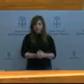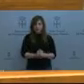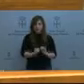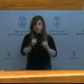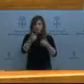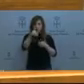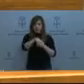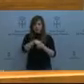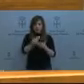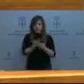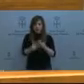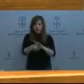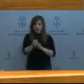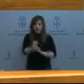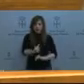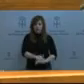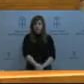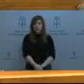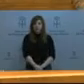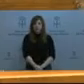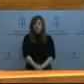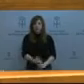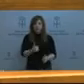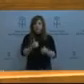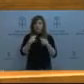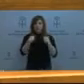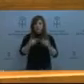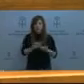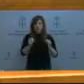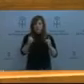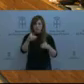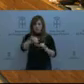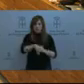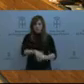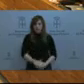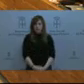procedemos a votar la proposición no de ley. Señorías, comienza la votación.